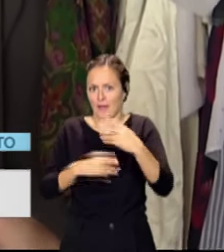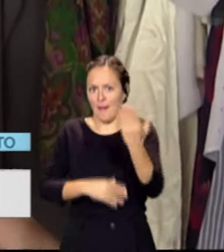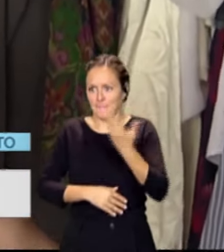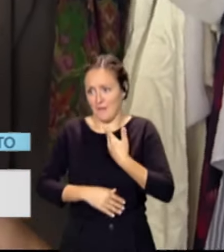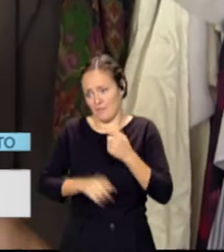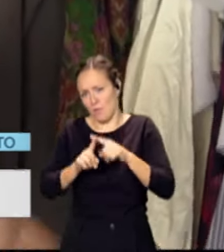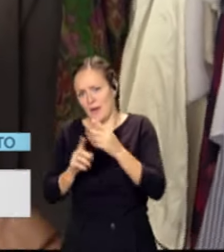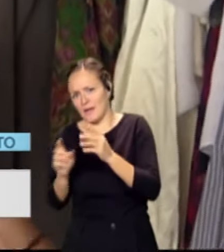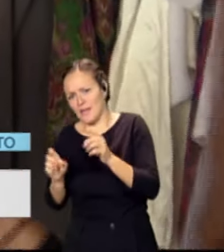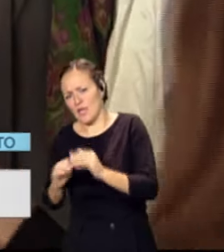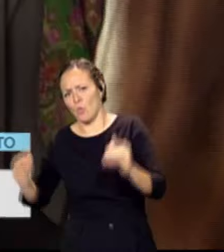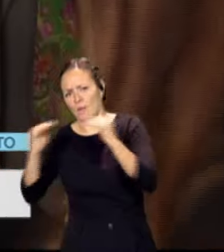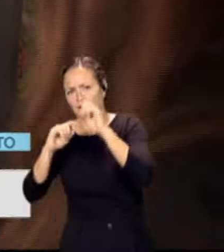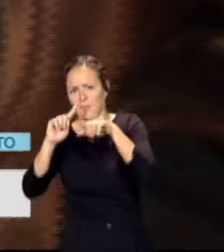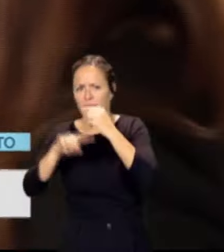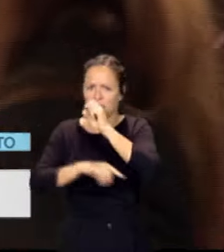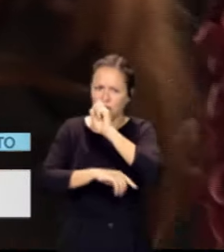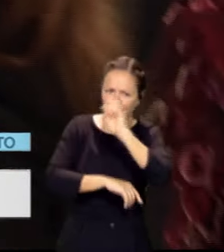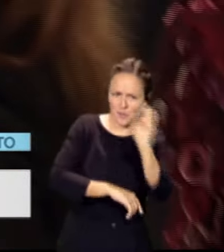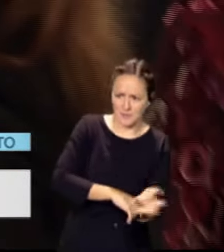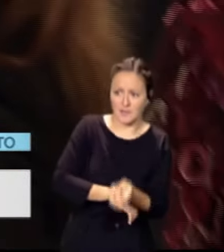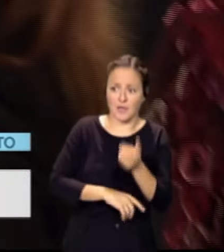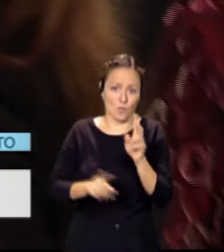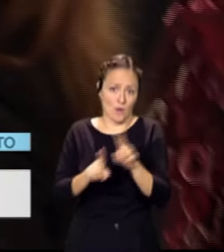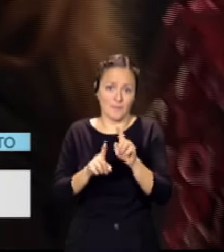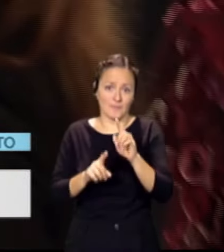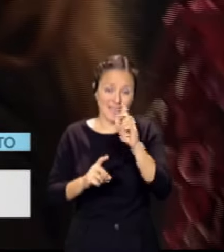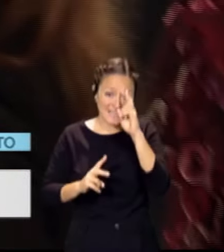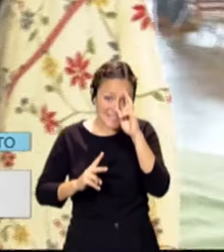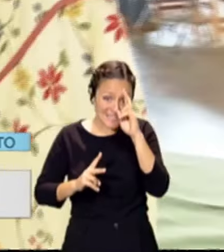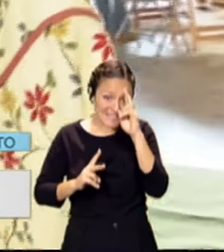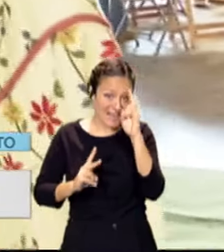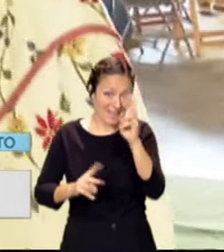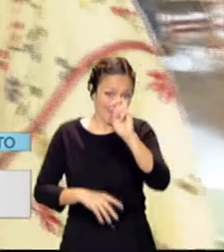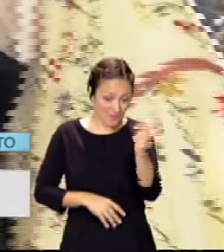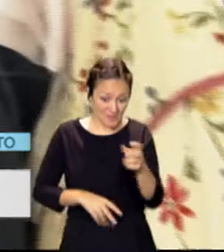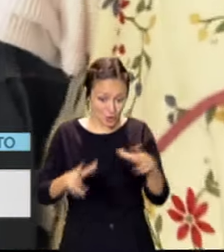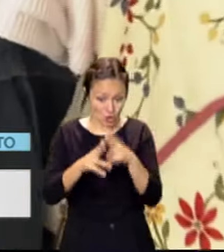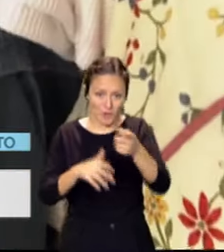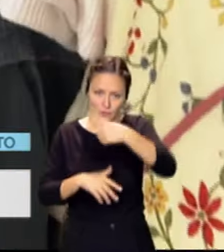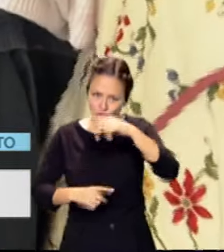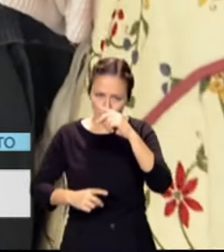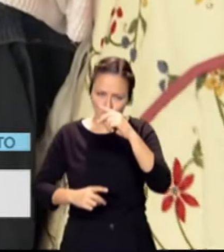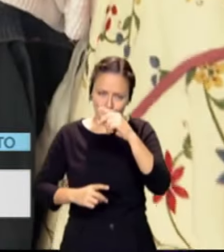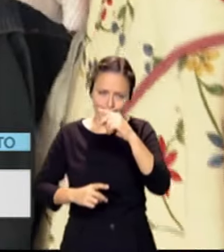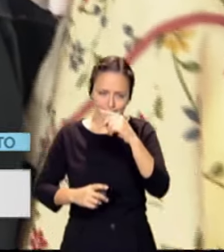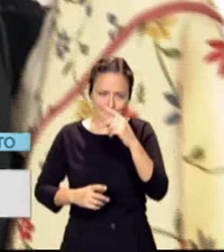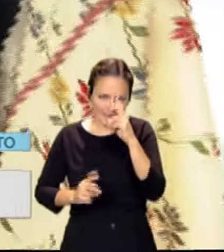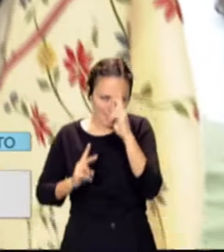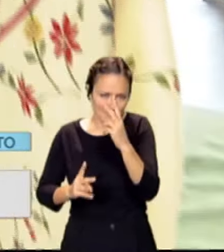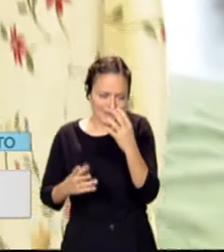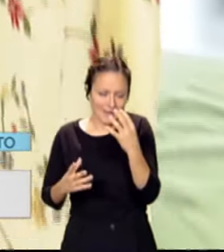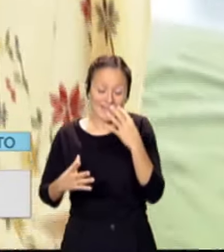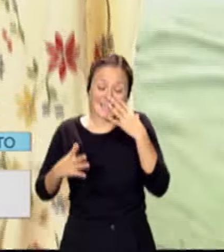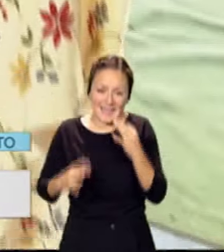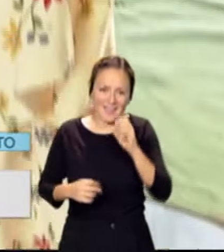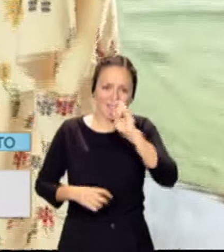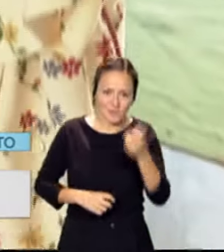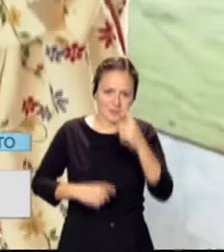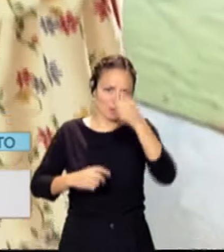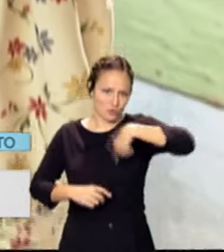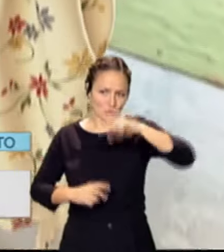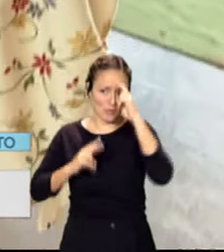diversidad no el respeto a esas realidades diversas que existen en la en la sociedad y que bueno que deben de ser tenidas en cuenta por por